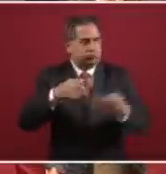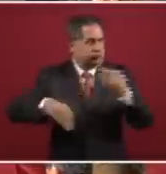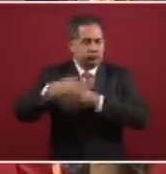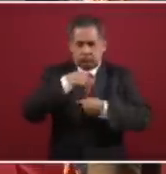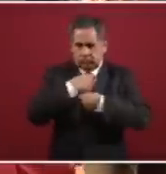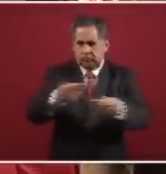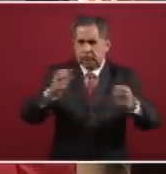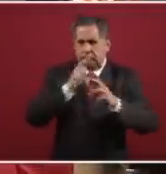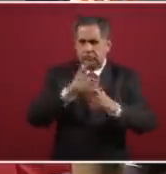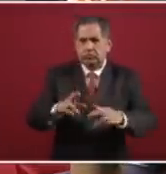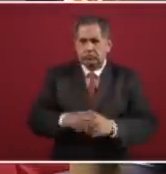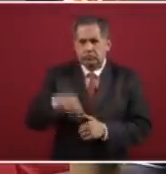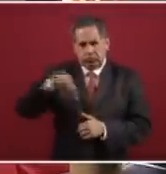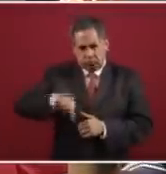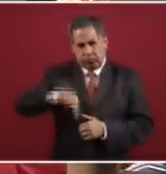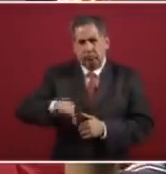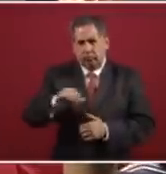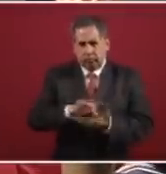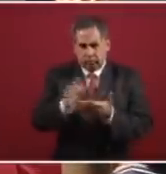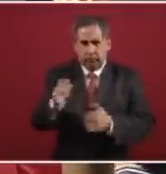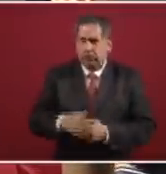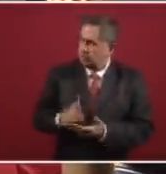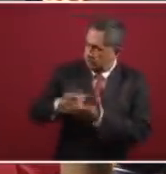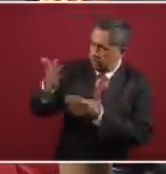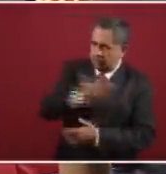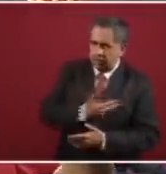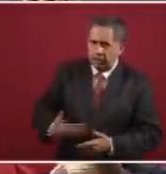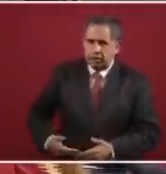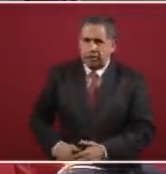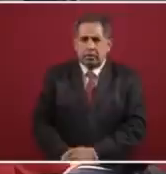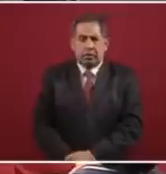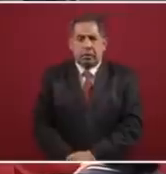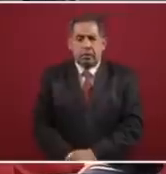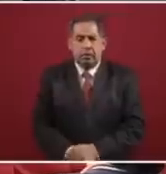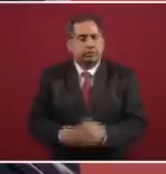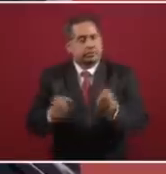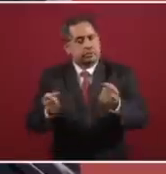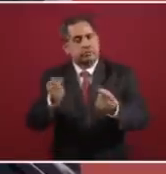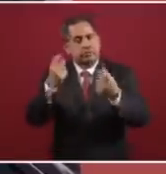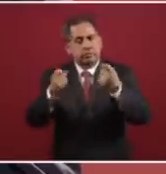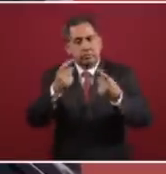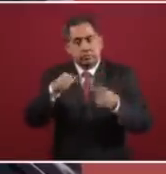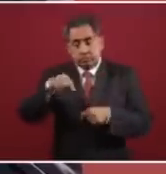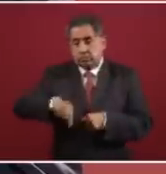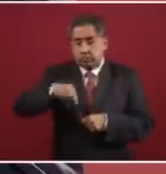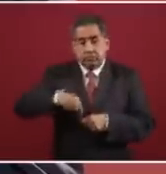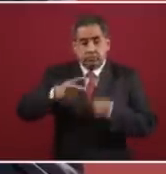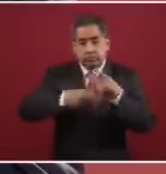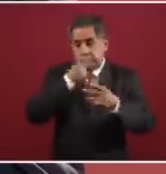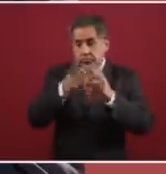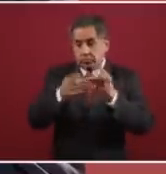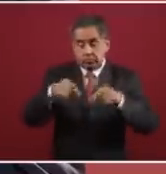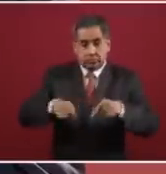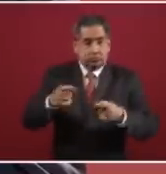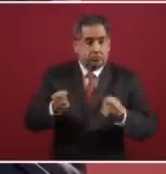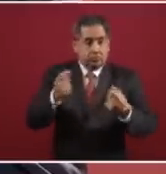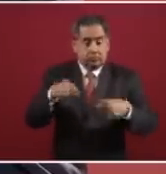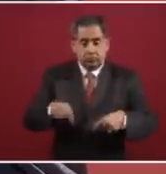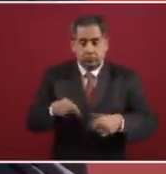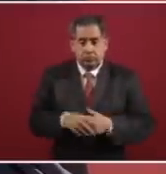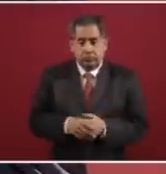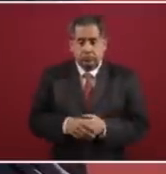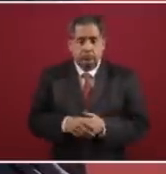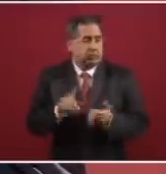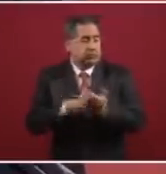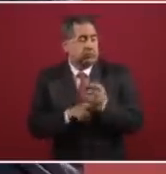respuesta a todos. Claro. Hoy mismo. Gracias, presidente. Sí, hay casos, aquí lo mencionamos,